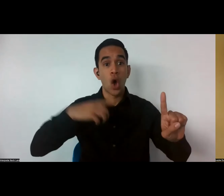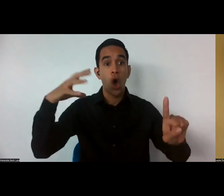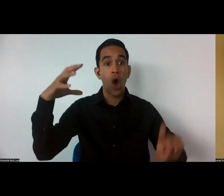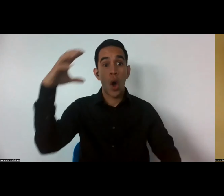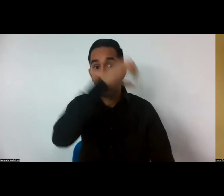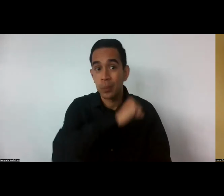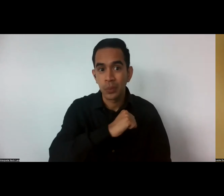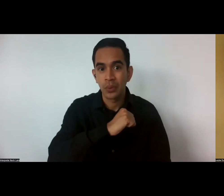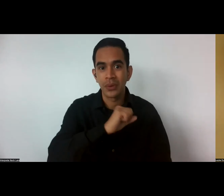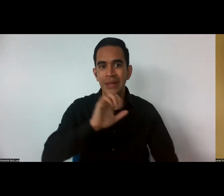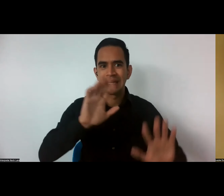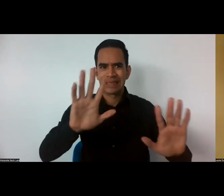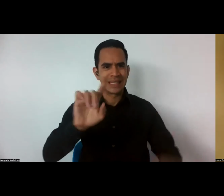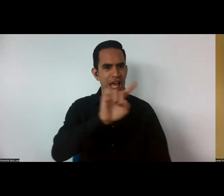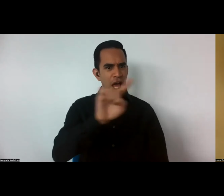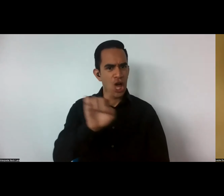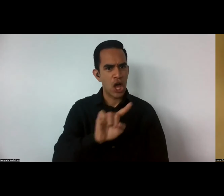muy diestra practicando.